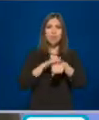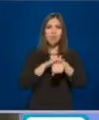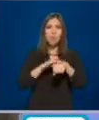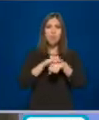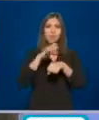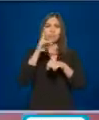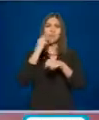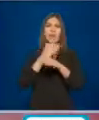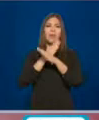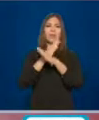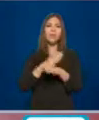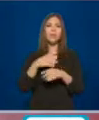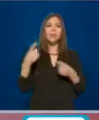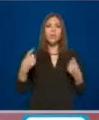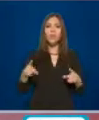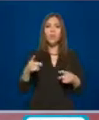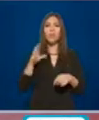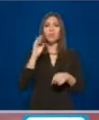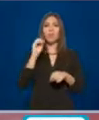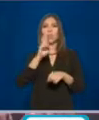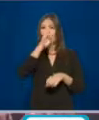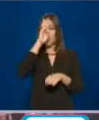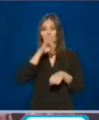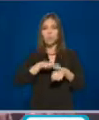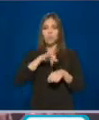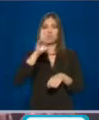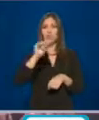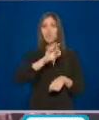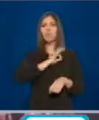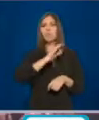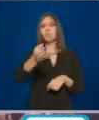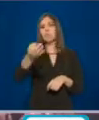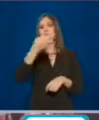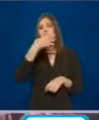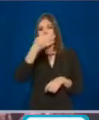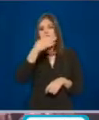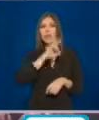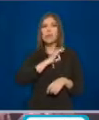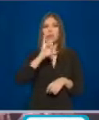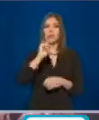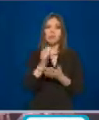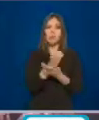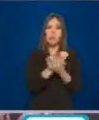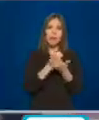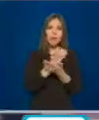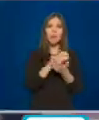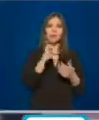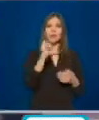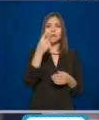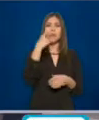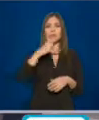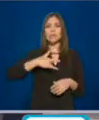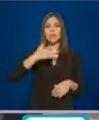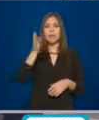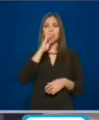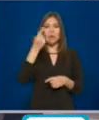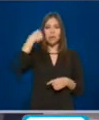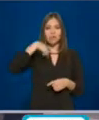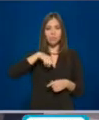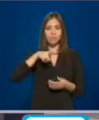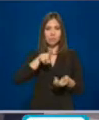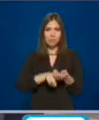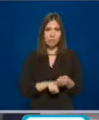No es conveniente. Se puede dar tomado acetaminofén, paracetamol para la sintomatología, pero no